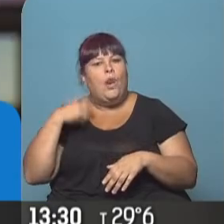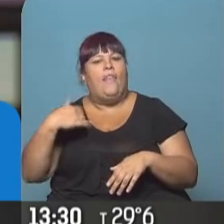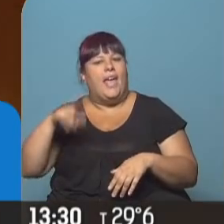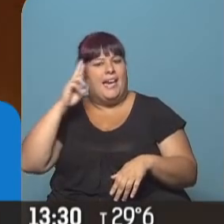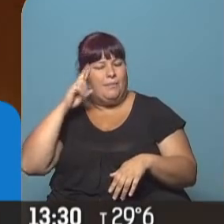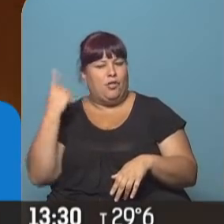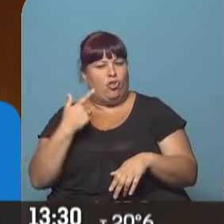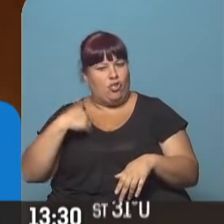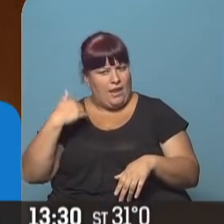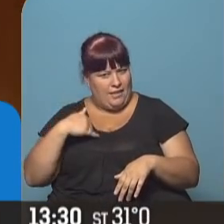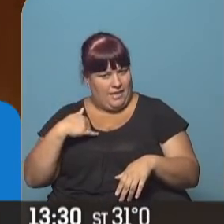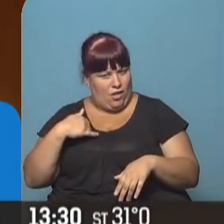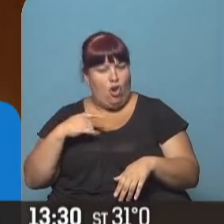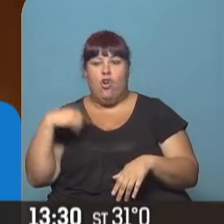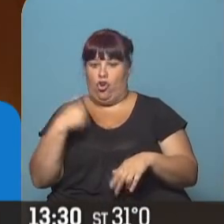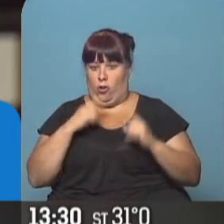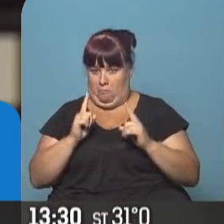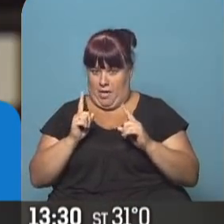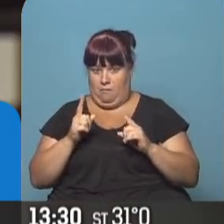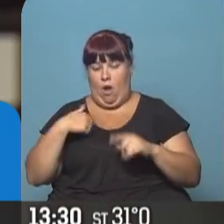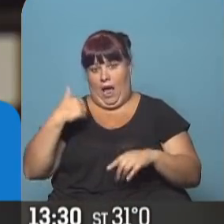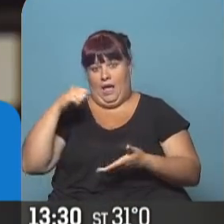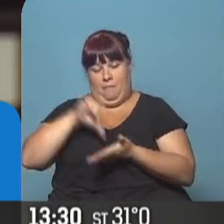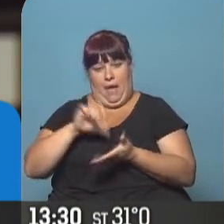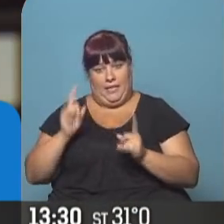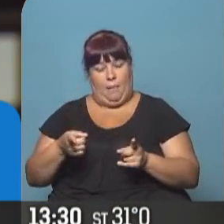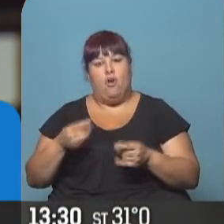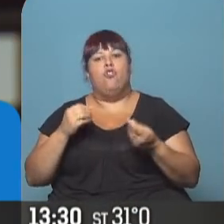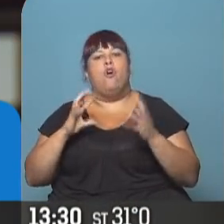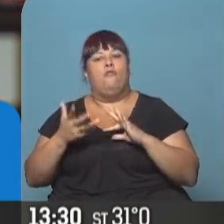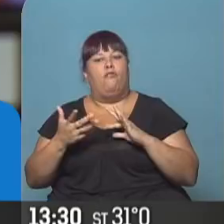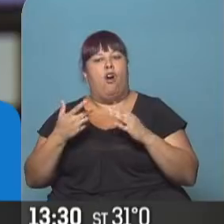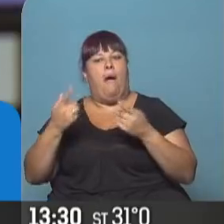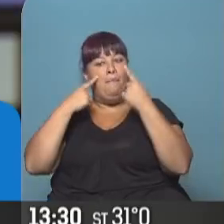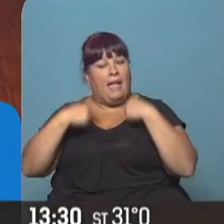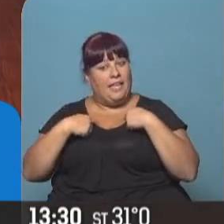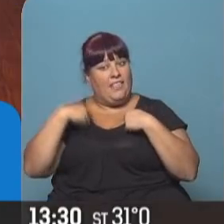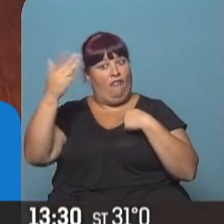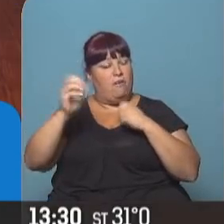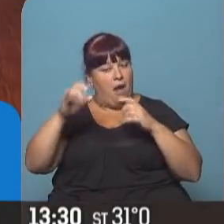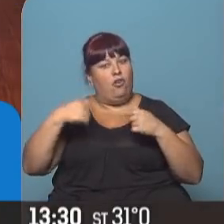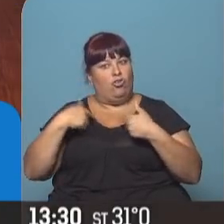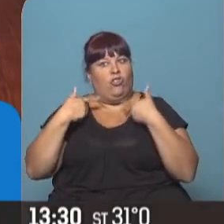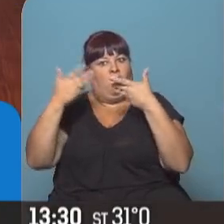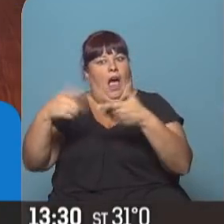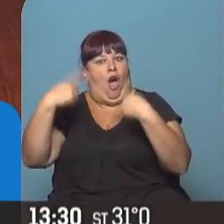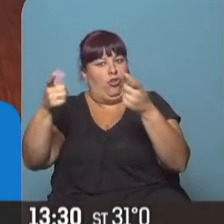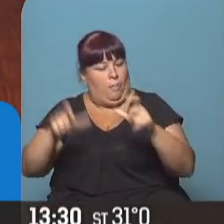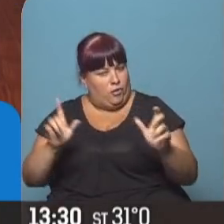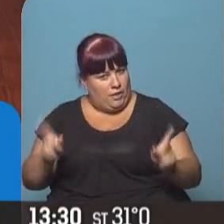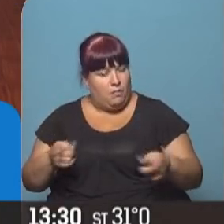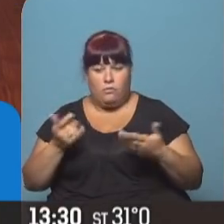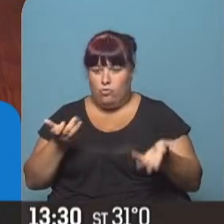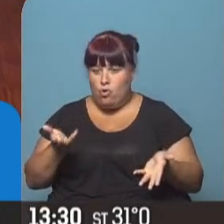que tengamos los argentinos, o sea, nosotros mismos y hasta nuestro país, para cómo el trato que recibimos desde el exterior y el trato que nosotros otorgamos también. Sí,